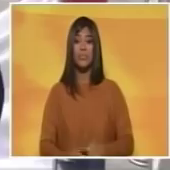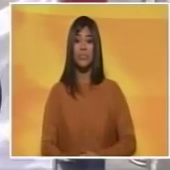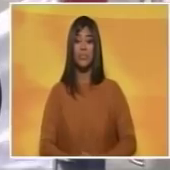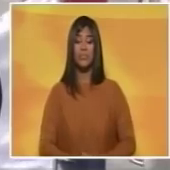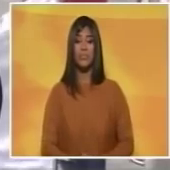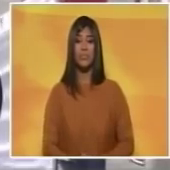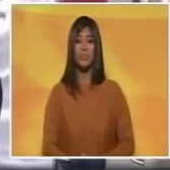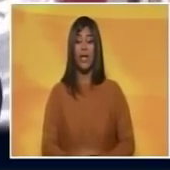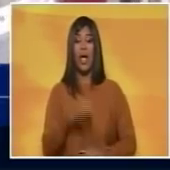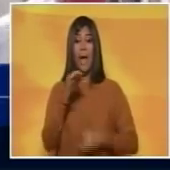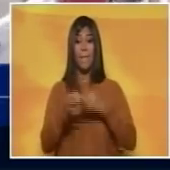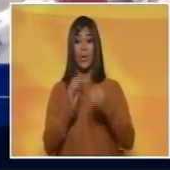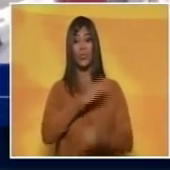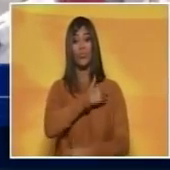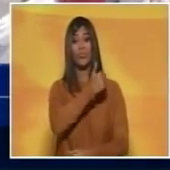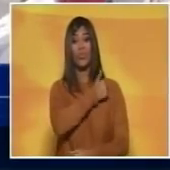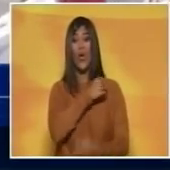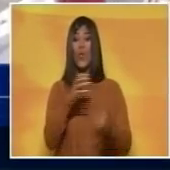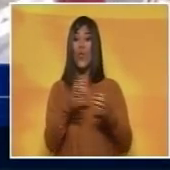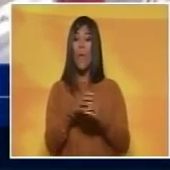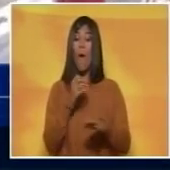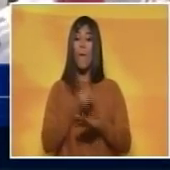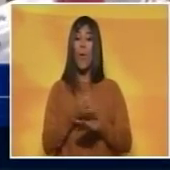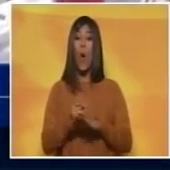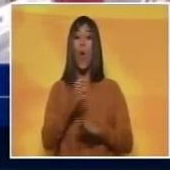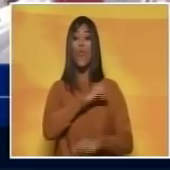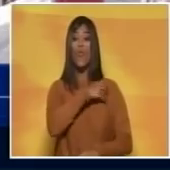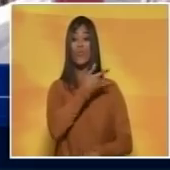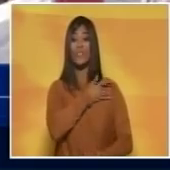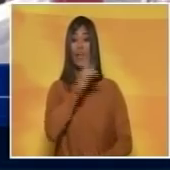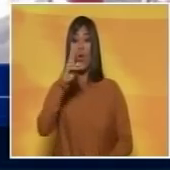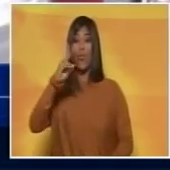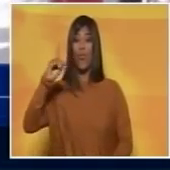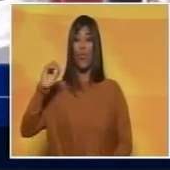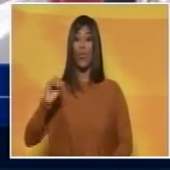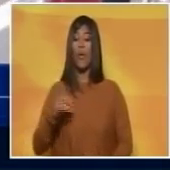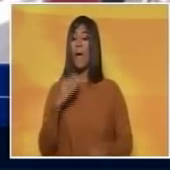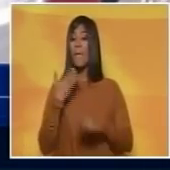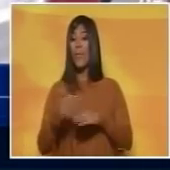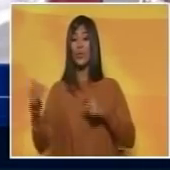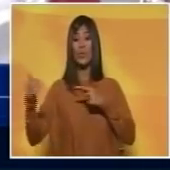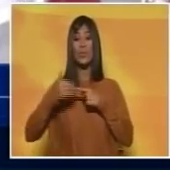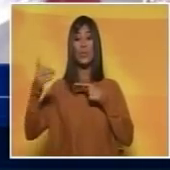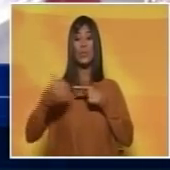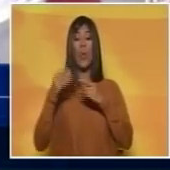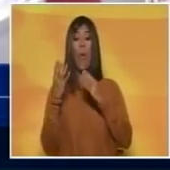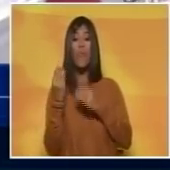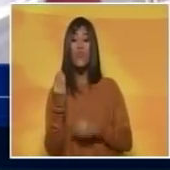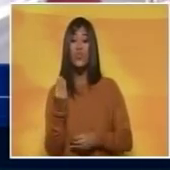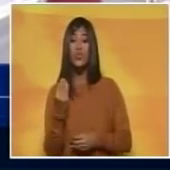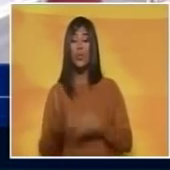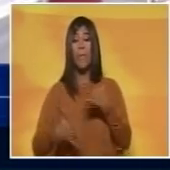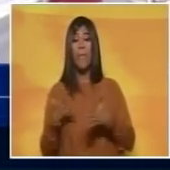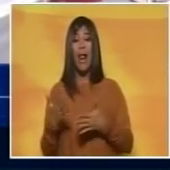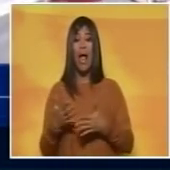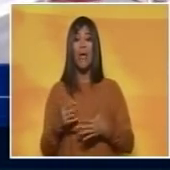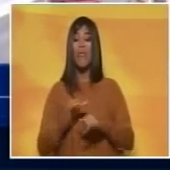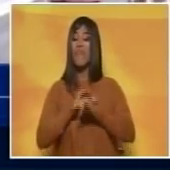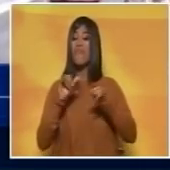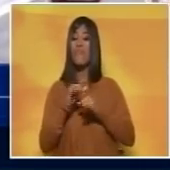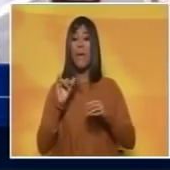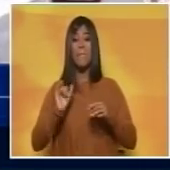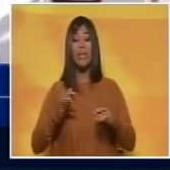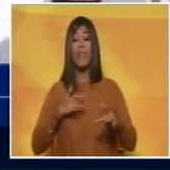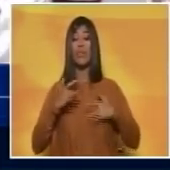autoridades. Aseguró el decano del Núcleo Monagas de la Universidad de Oriente que a pesar de los ataques que ha recibido esta casa de estudios, no han cesado